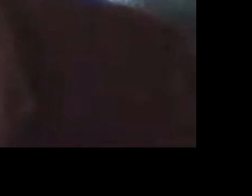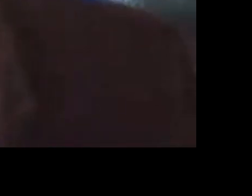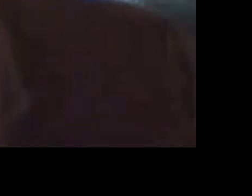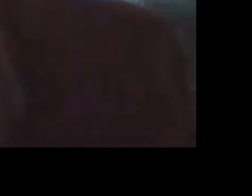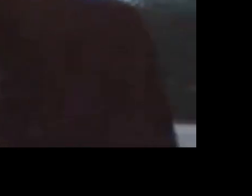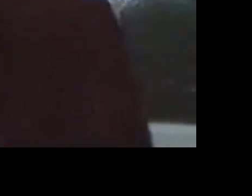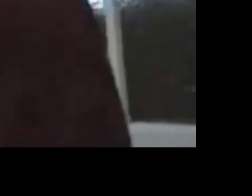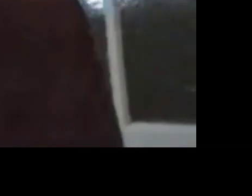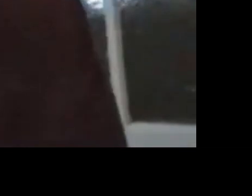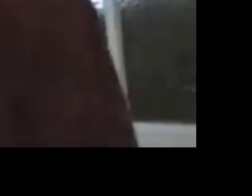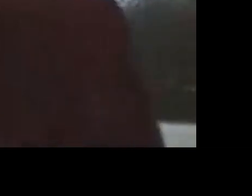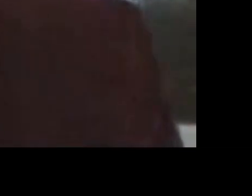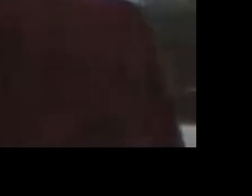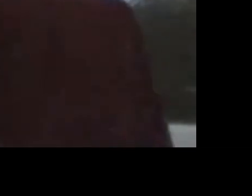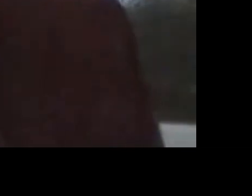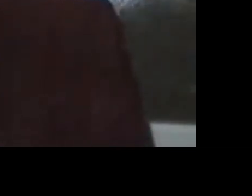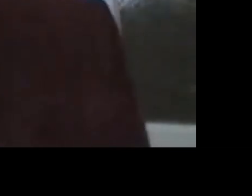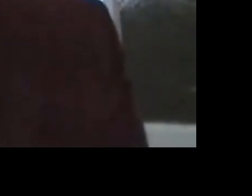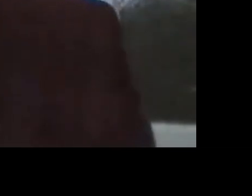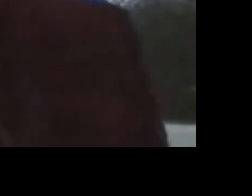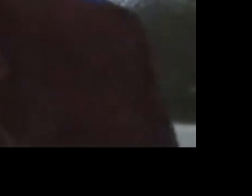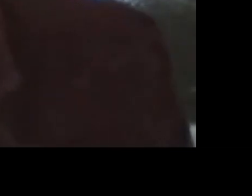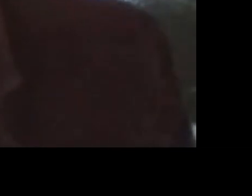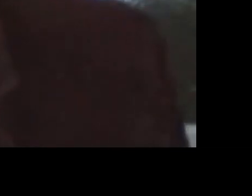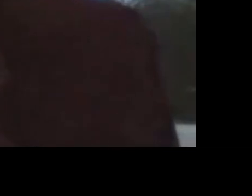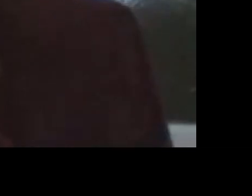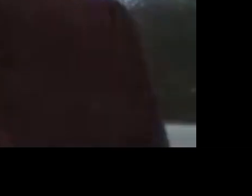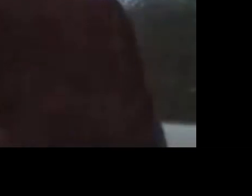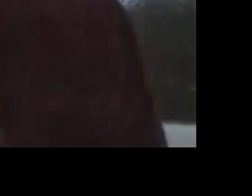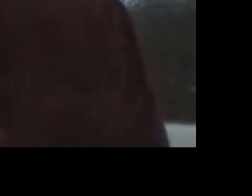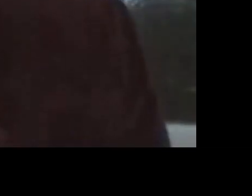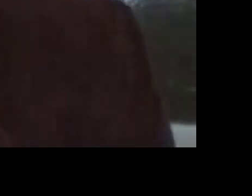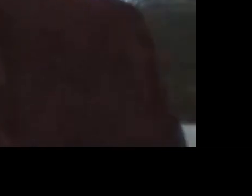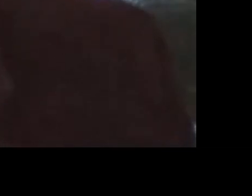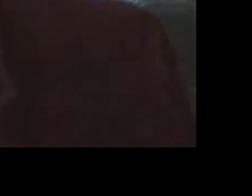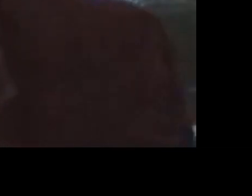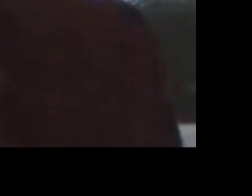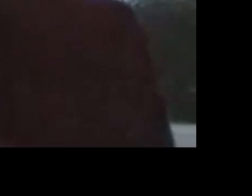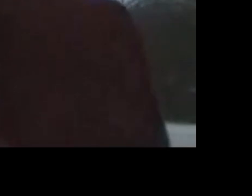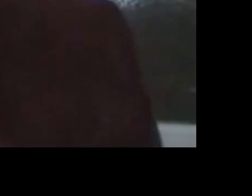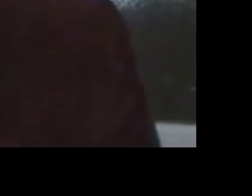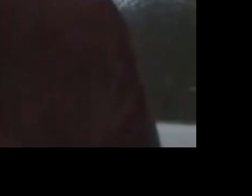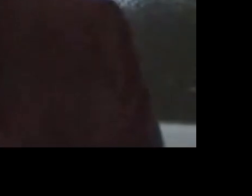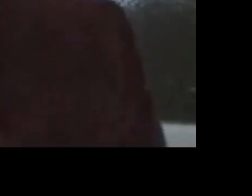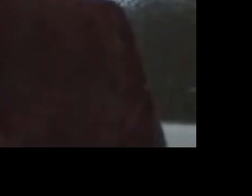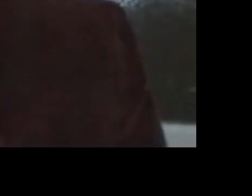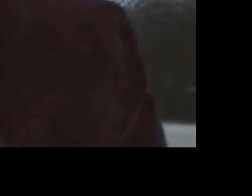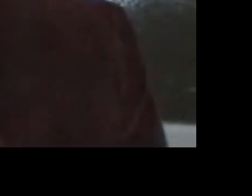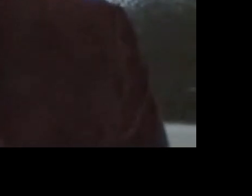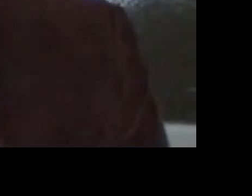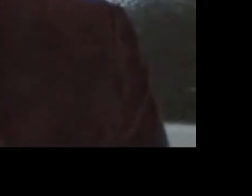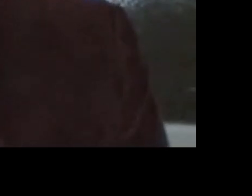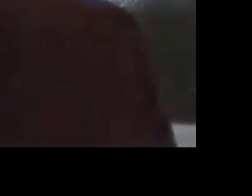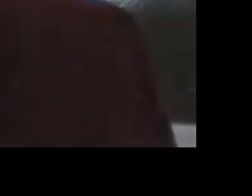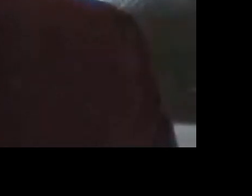Esto es buenísima la pregunta y es hermoso el tema, y acá hay una cuestión, ¿no? El monto de la amnistía